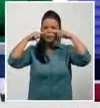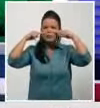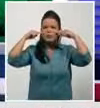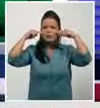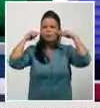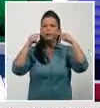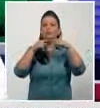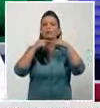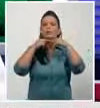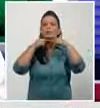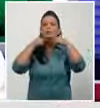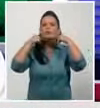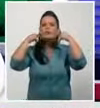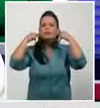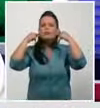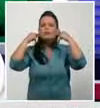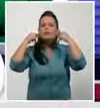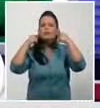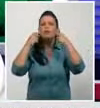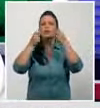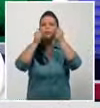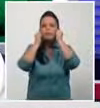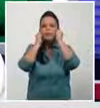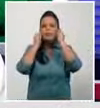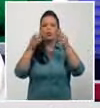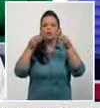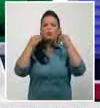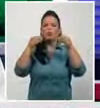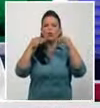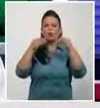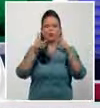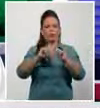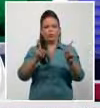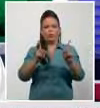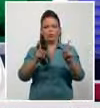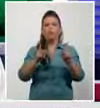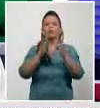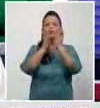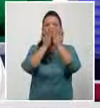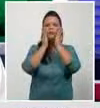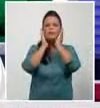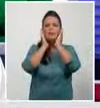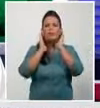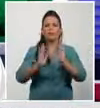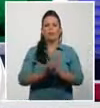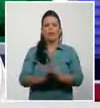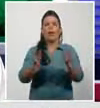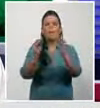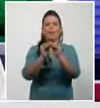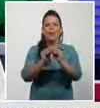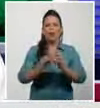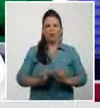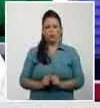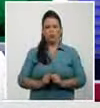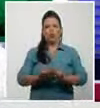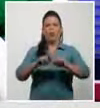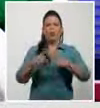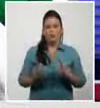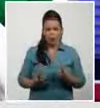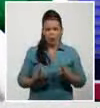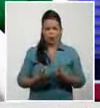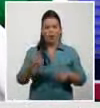y que queda más bien ajustado a la cara. Porque la mascarilla, como le llama, la